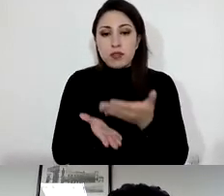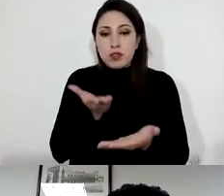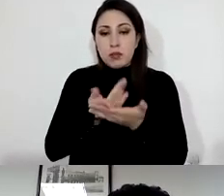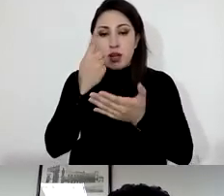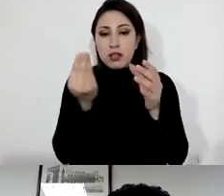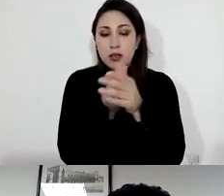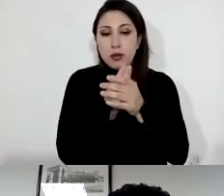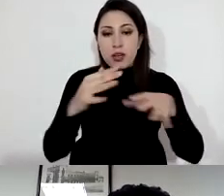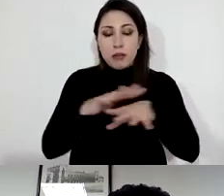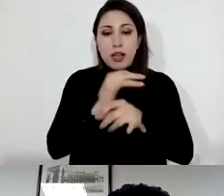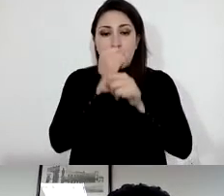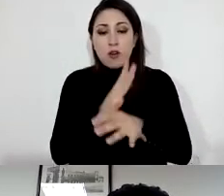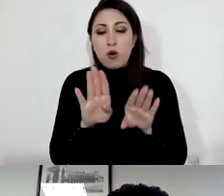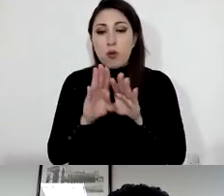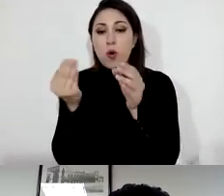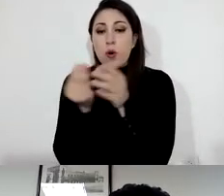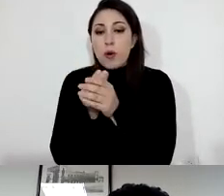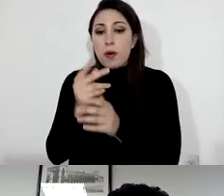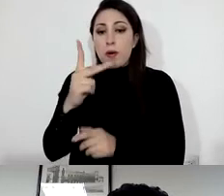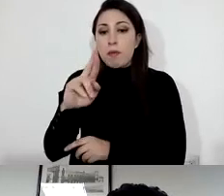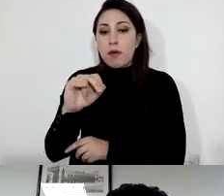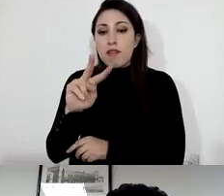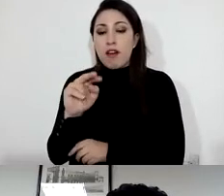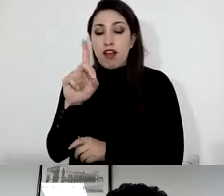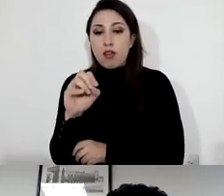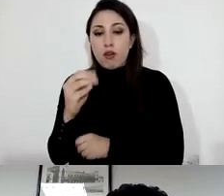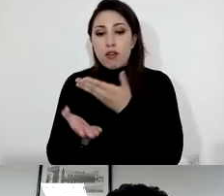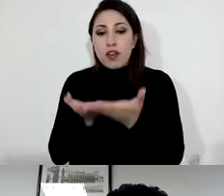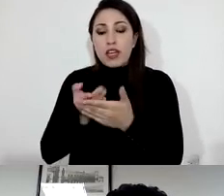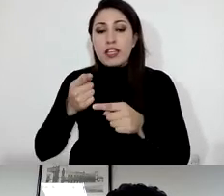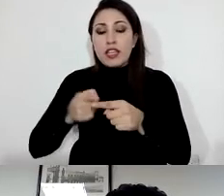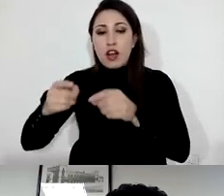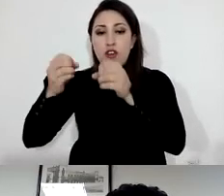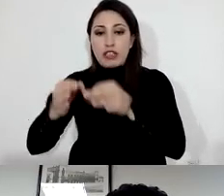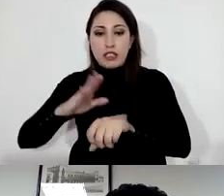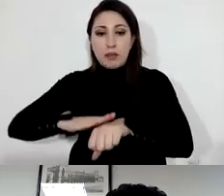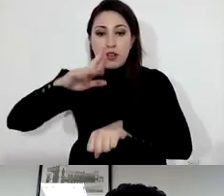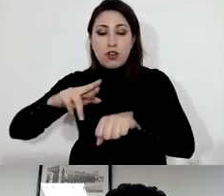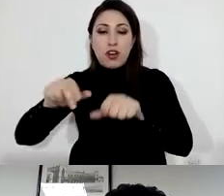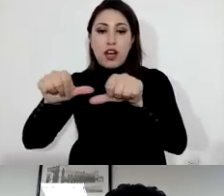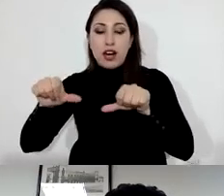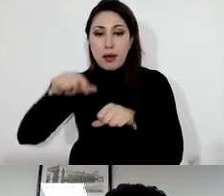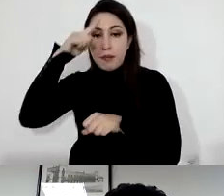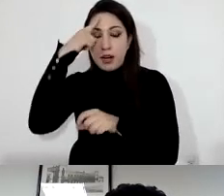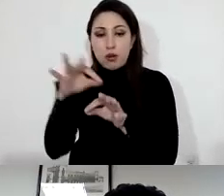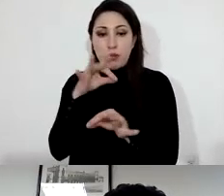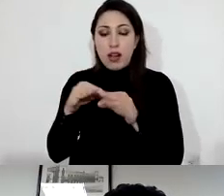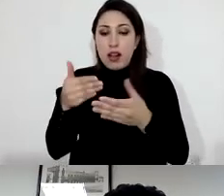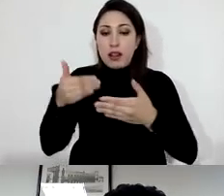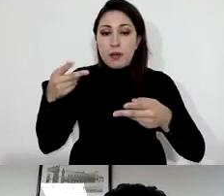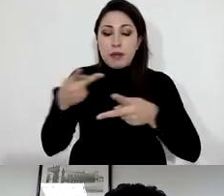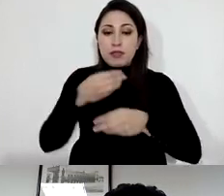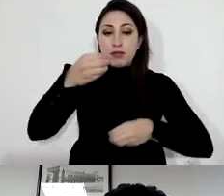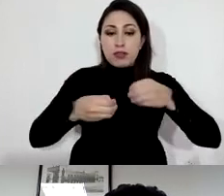en su modalidad de confidencial, presentada por la Oficialía Mayor, con la finalidad de dar cumplimiento a la resolución emitida por el Pleno